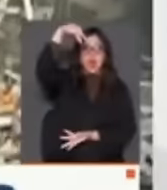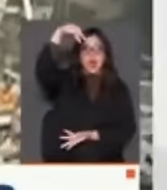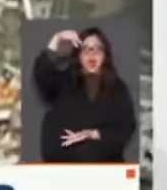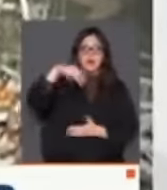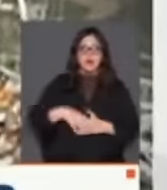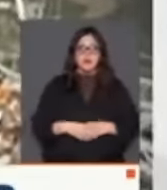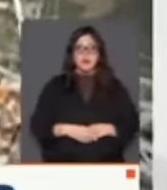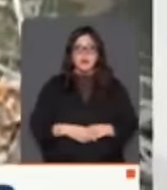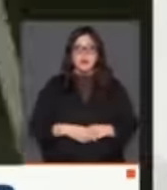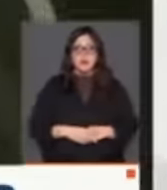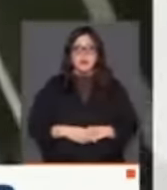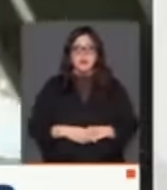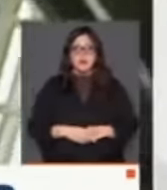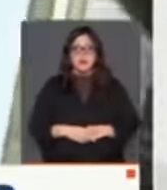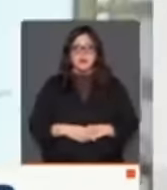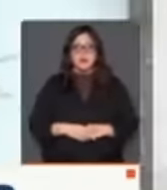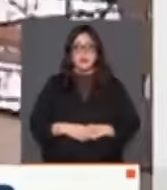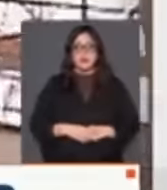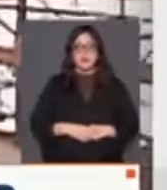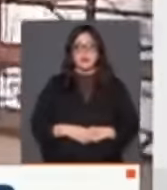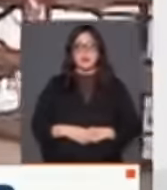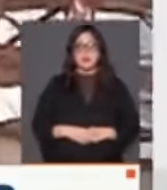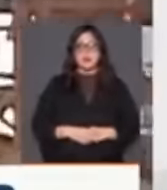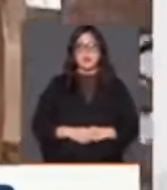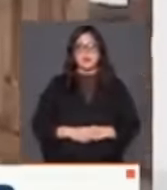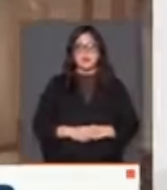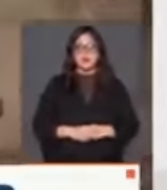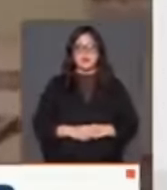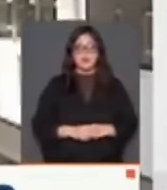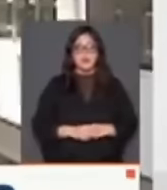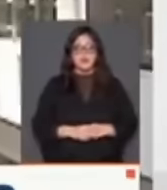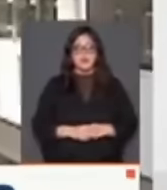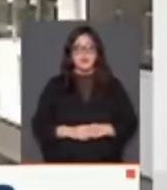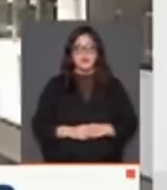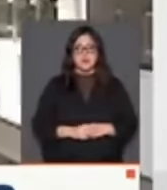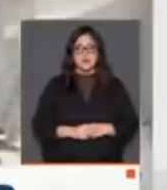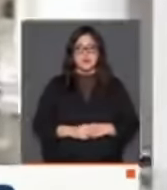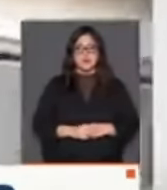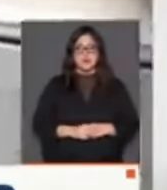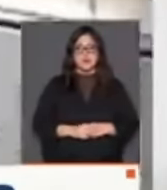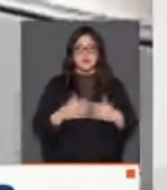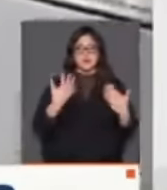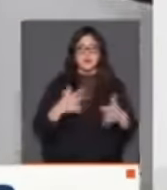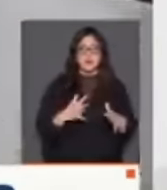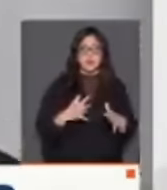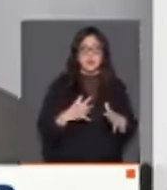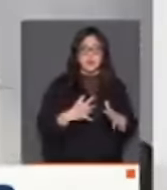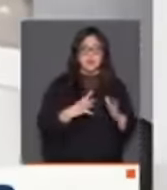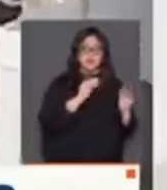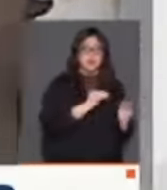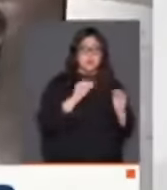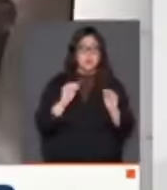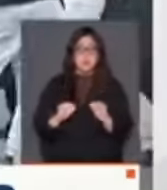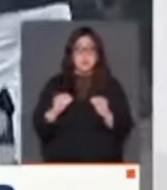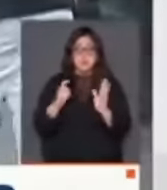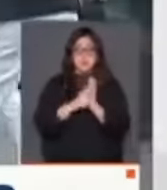Bueno, después de correr varias veces la fecha de apertura, ya había